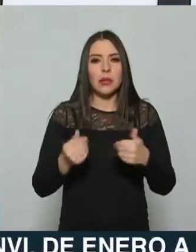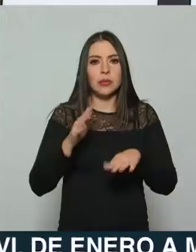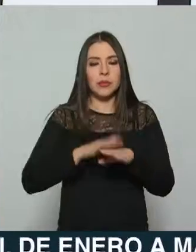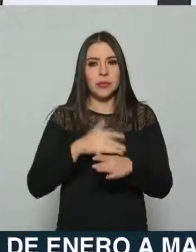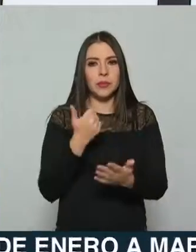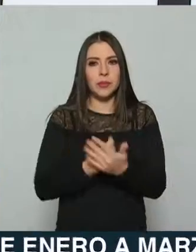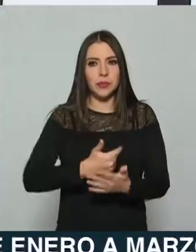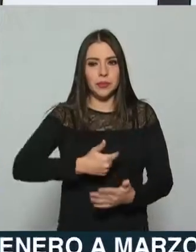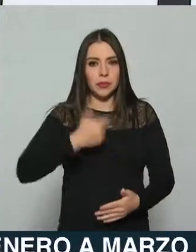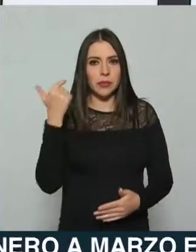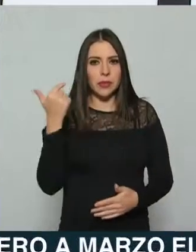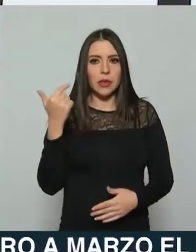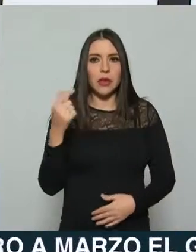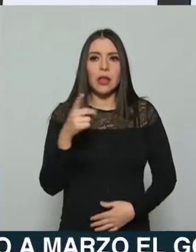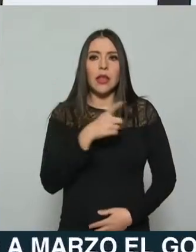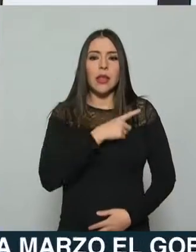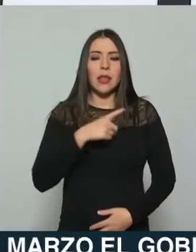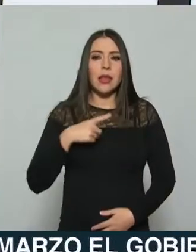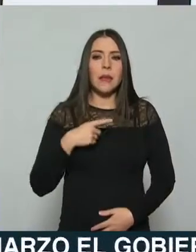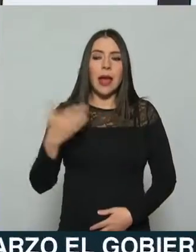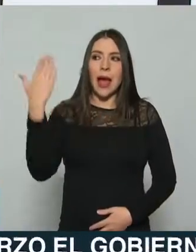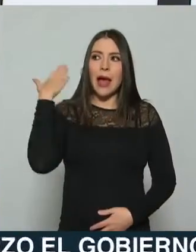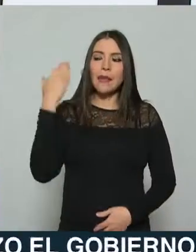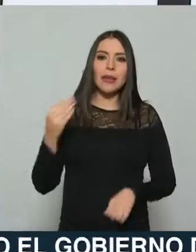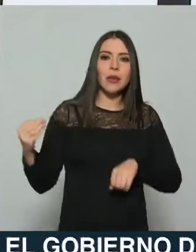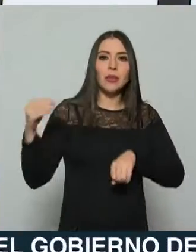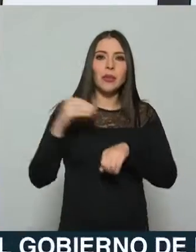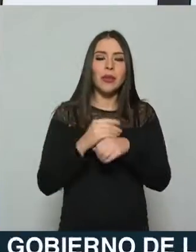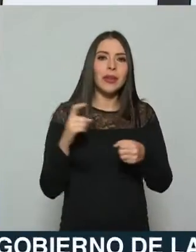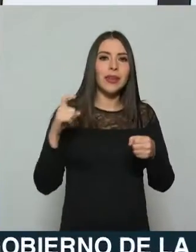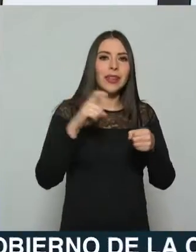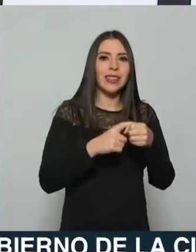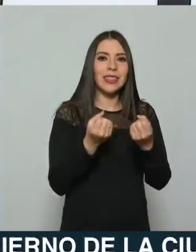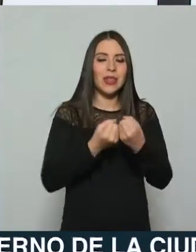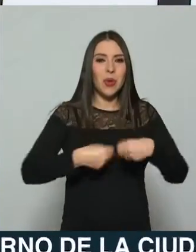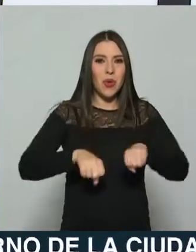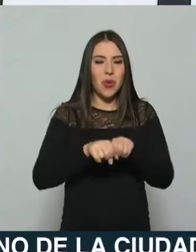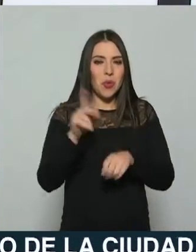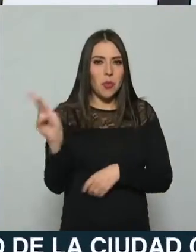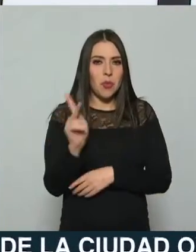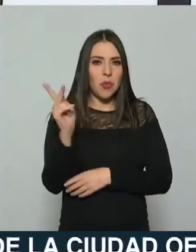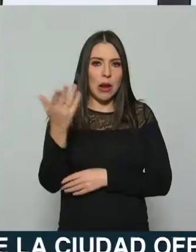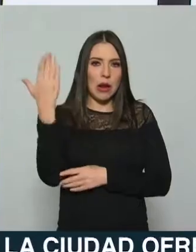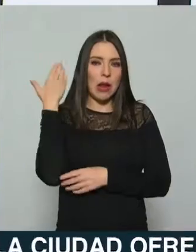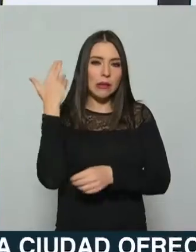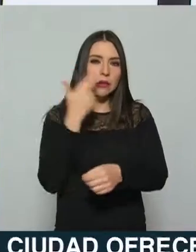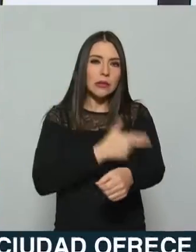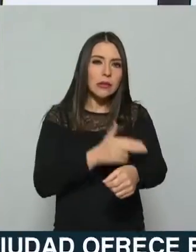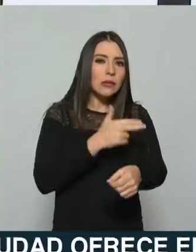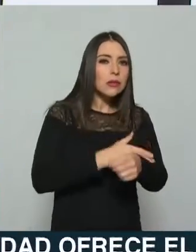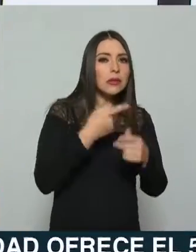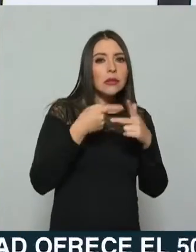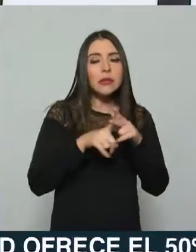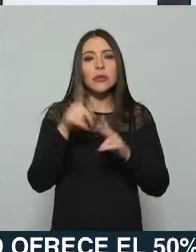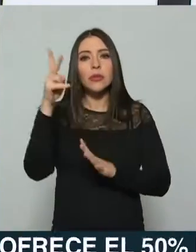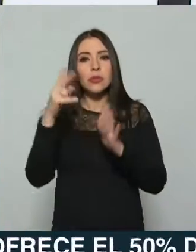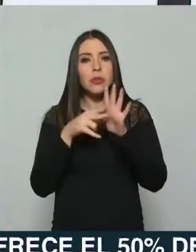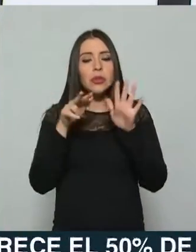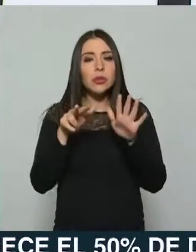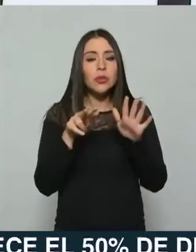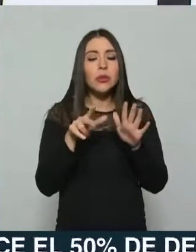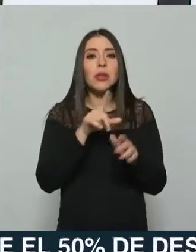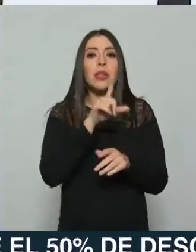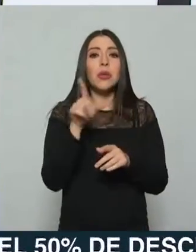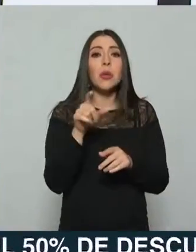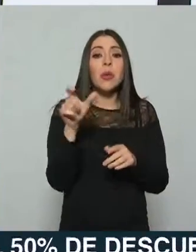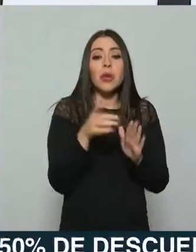dentro del antes Seguro Popular, ¿no? Esto fue en el 2018, se atraviesan las elecciones, después